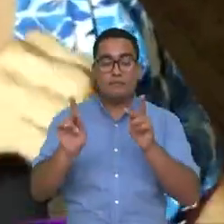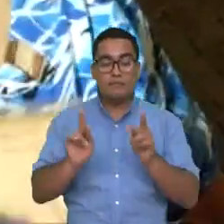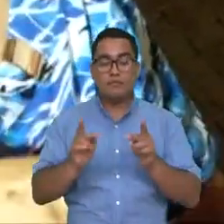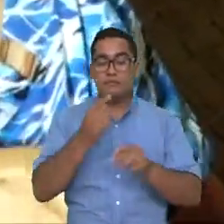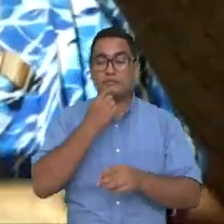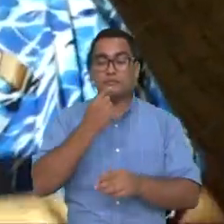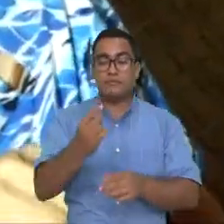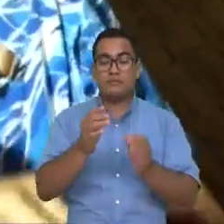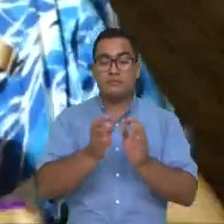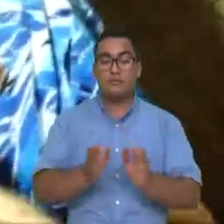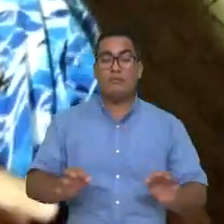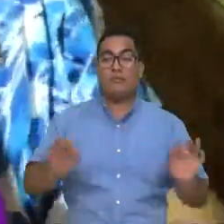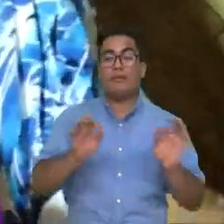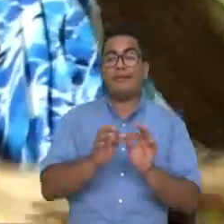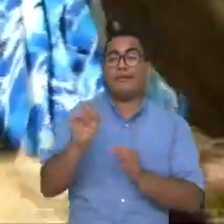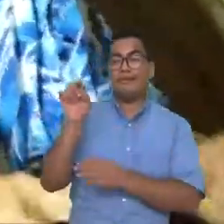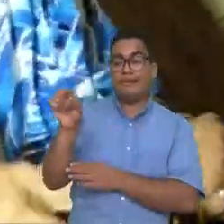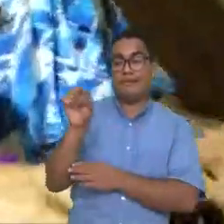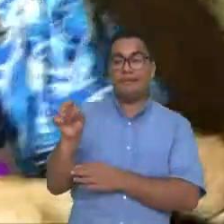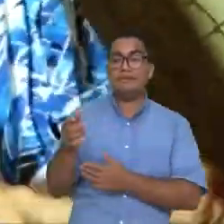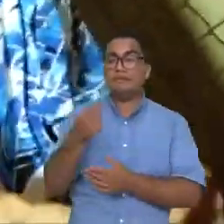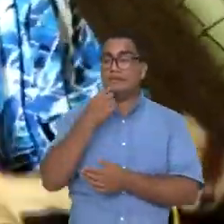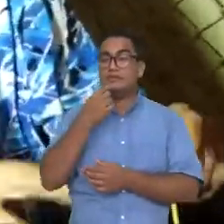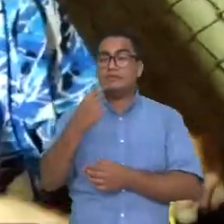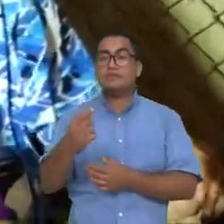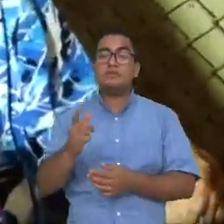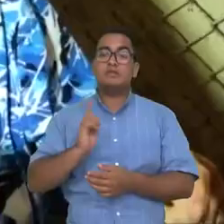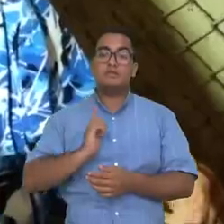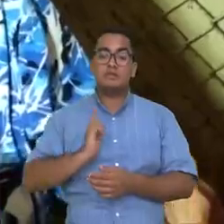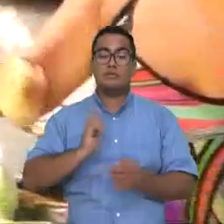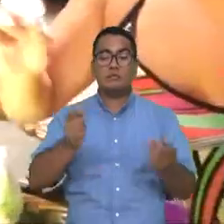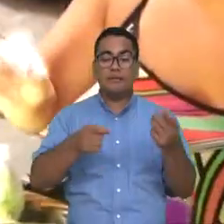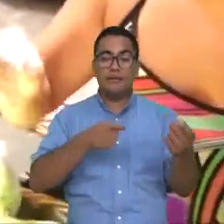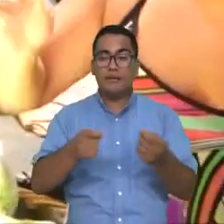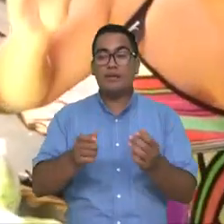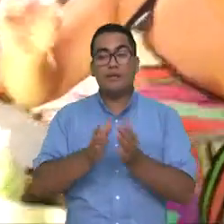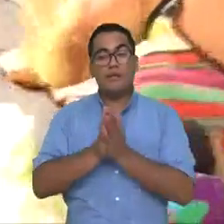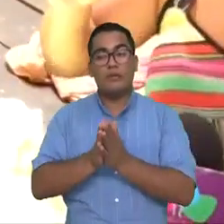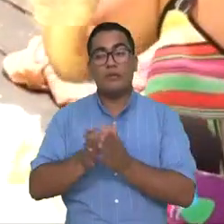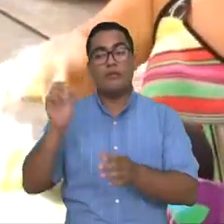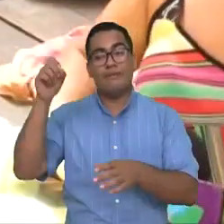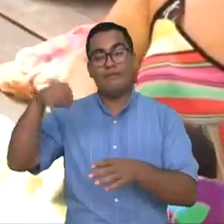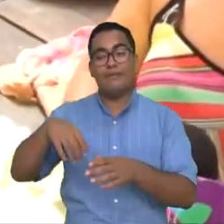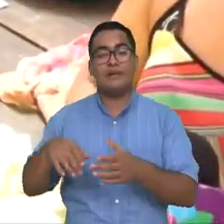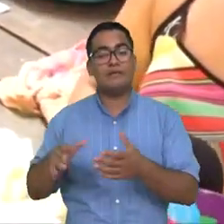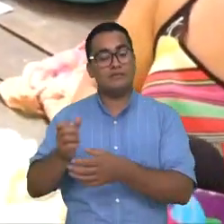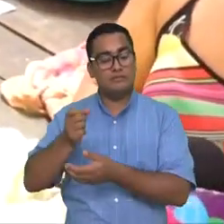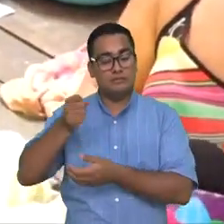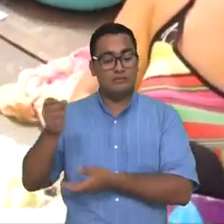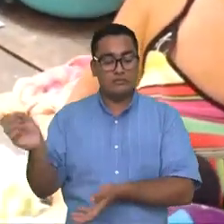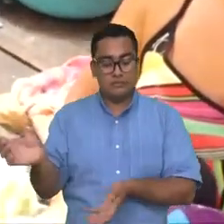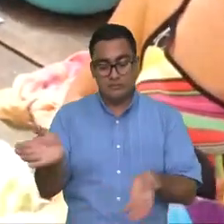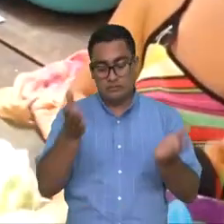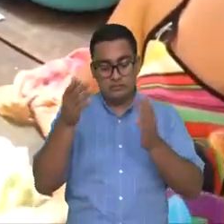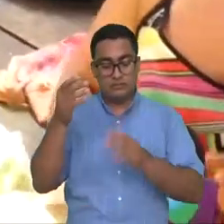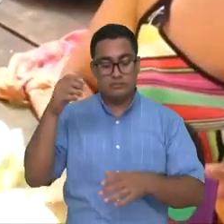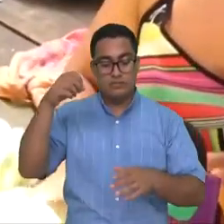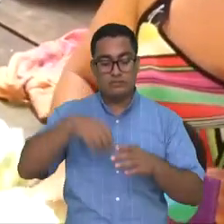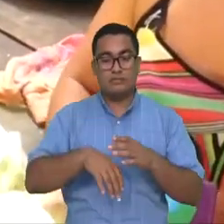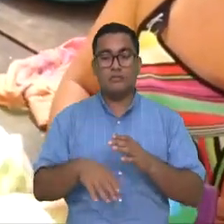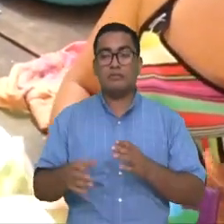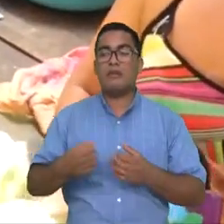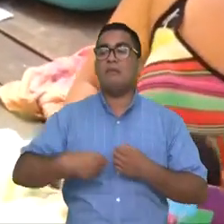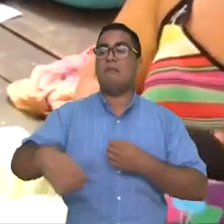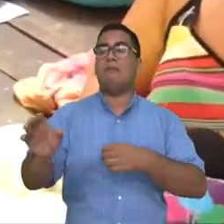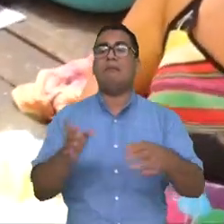principalmente al que está ahí, decirle que el que tiene un negocio, que recoja su basura, la amarre y la mande a botar, no que la agarran